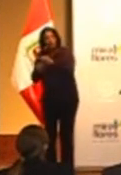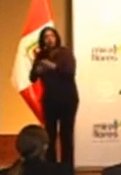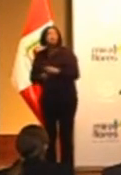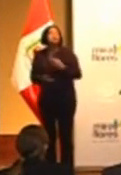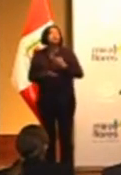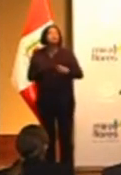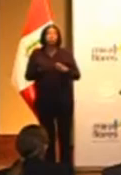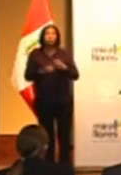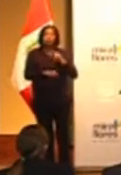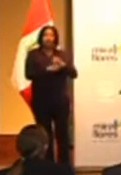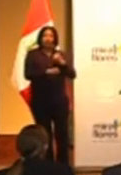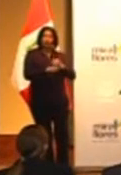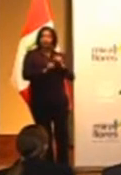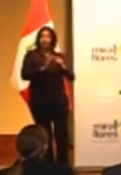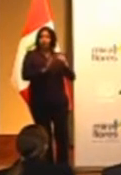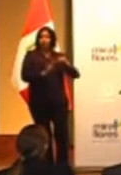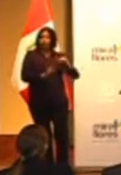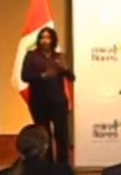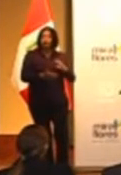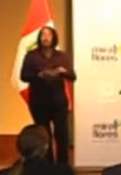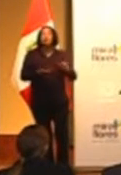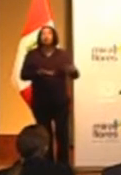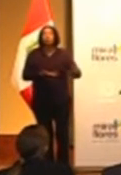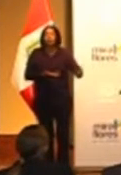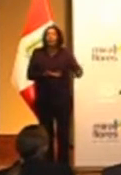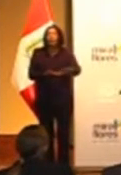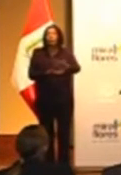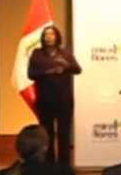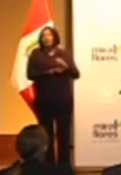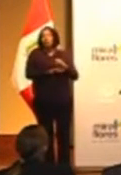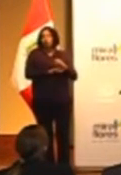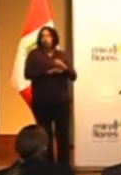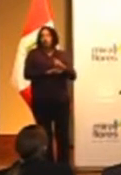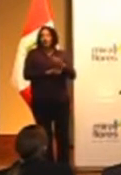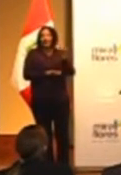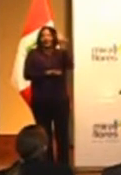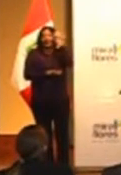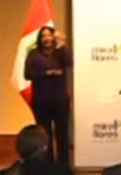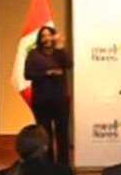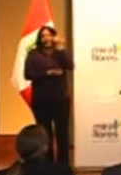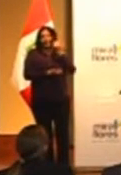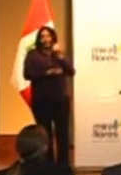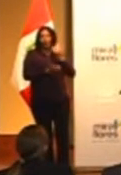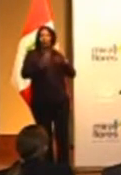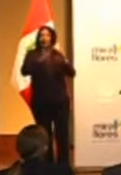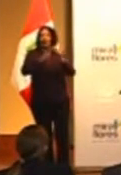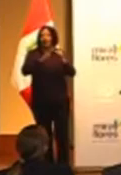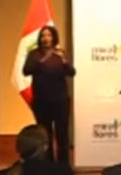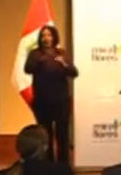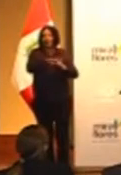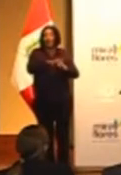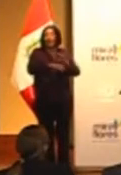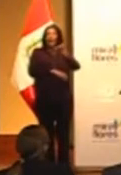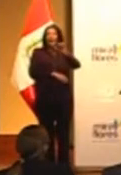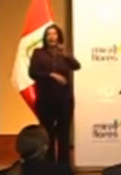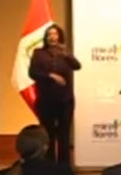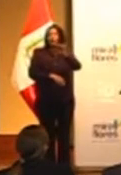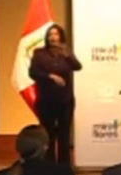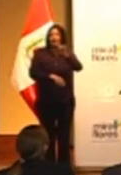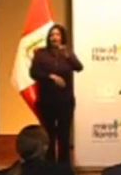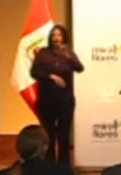por gestiones que hemos hecho, hemos recuperado la antigua casa de